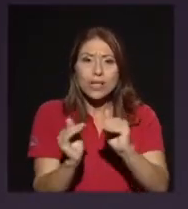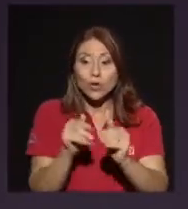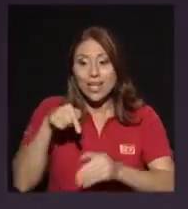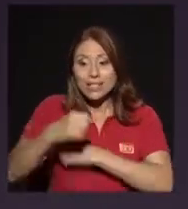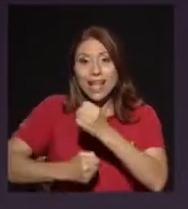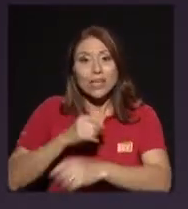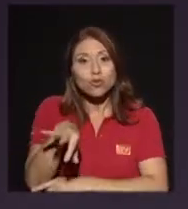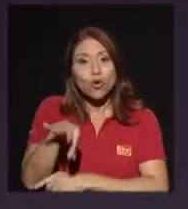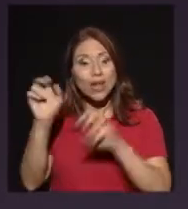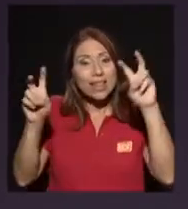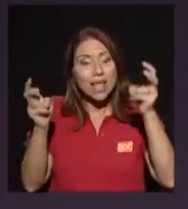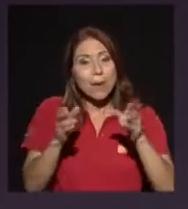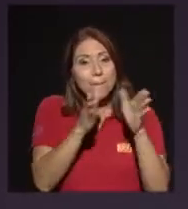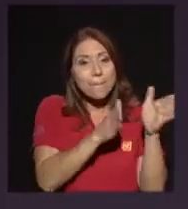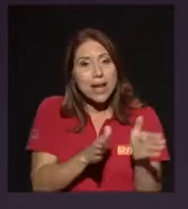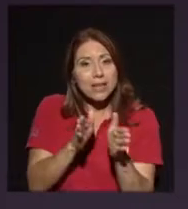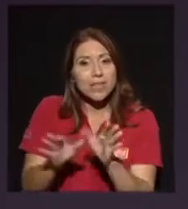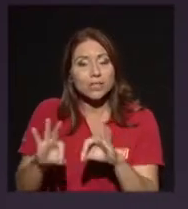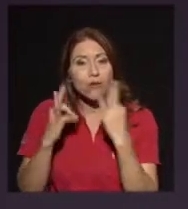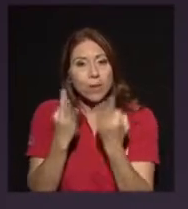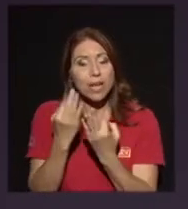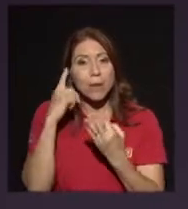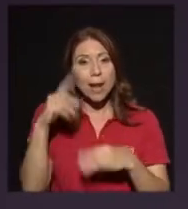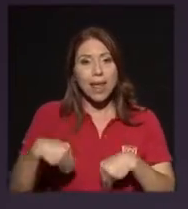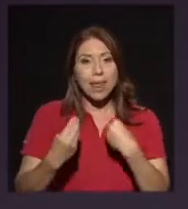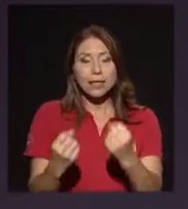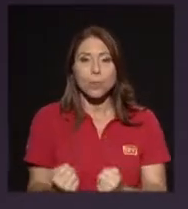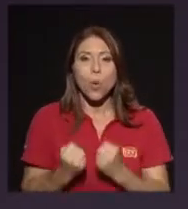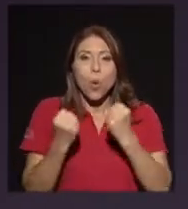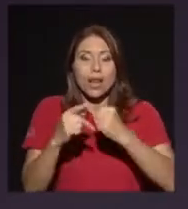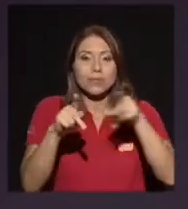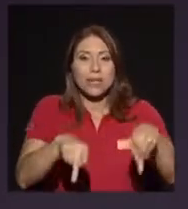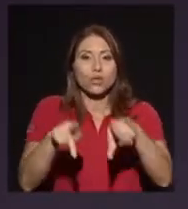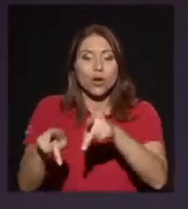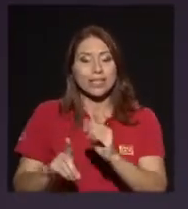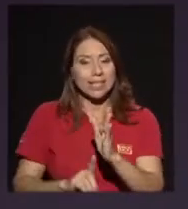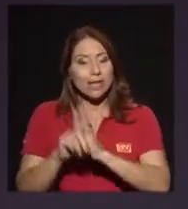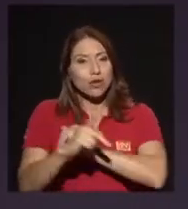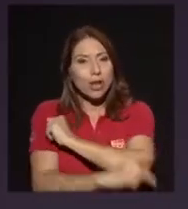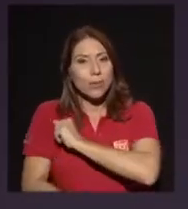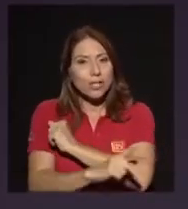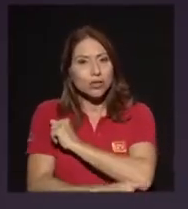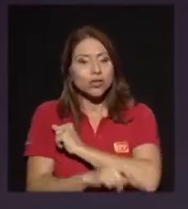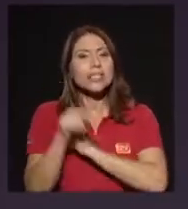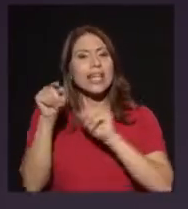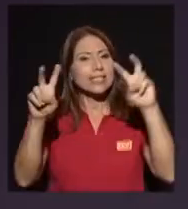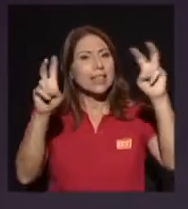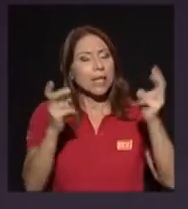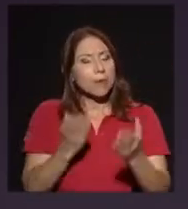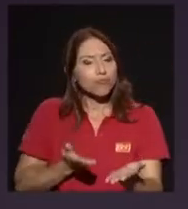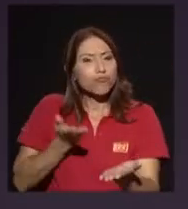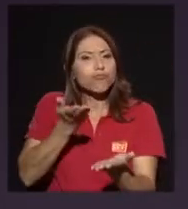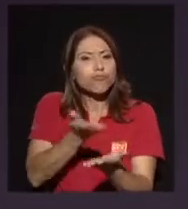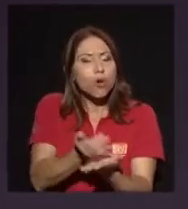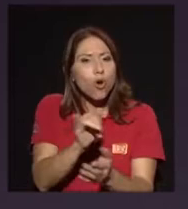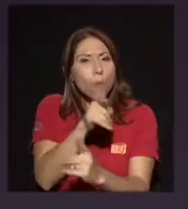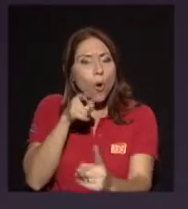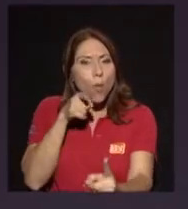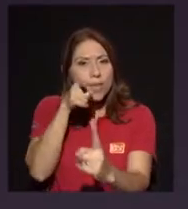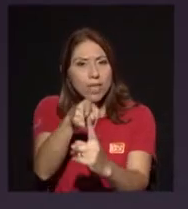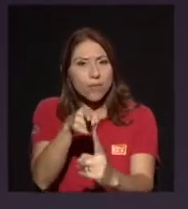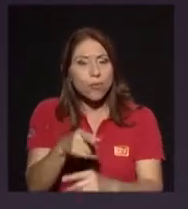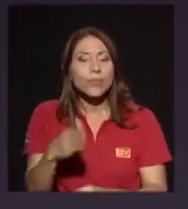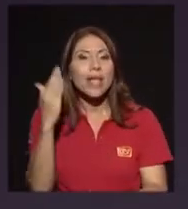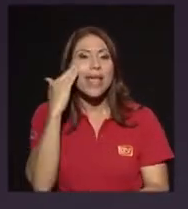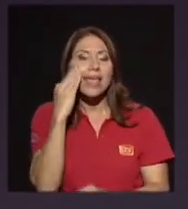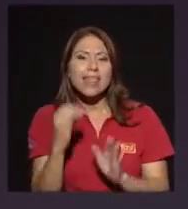planificación familiar, empoderando a las personas y desarrollando las naciones, tratando de posicionar como un tema, como su gran objetivo, identificar cómo